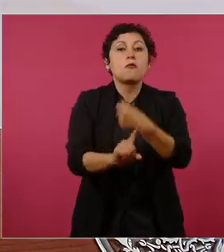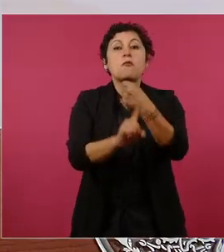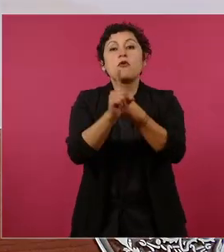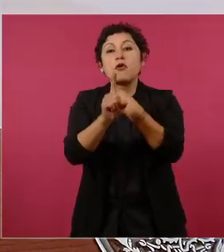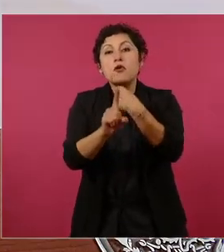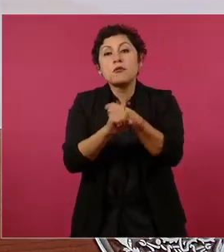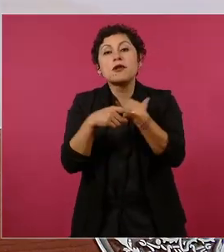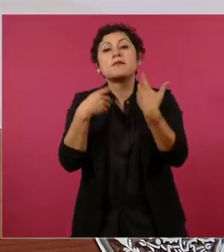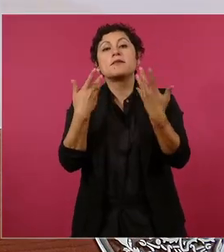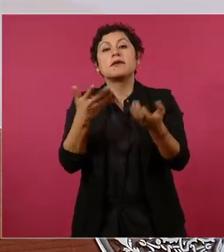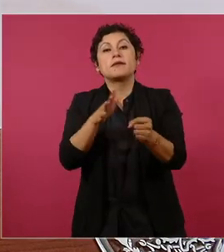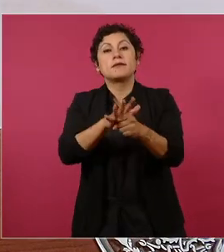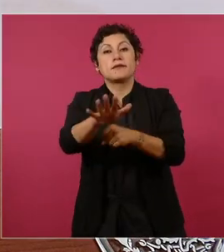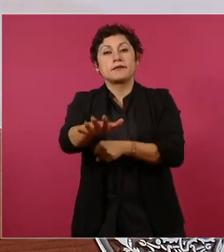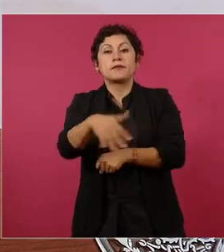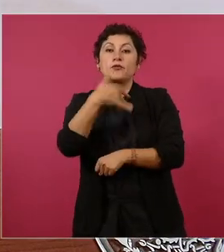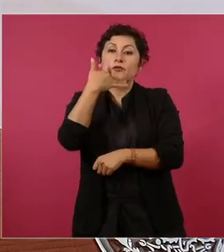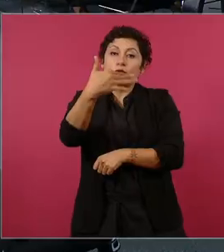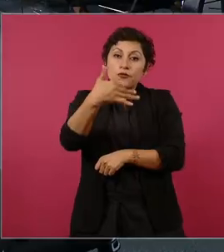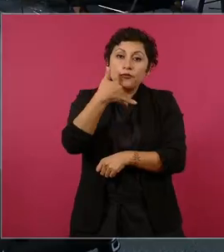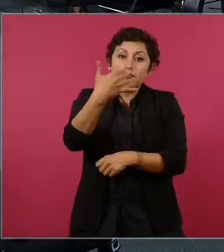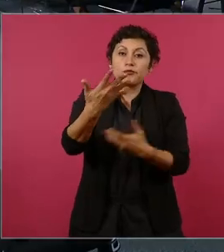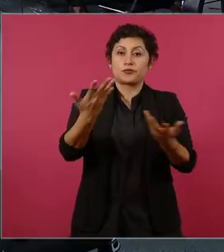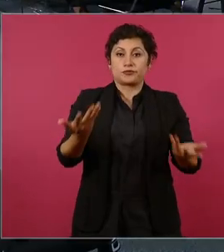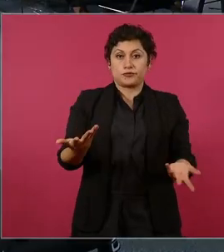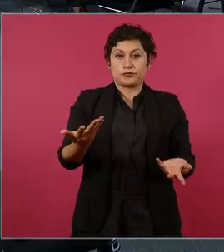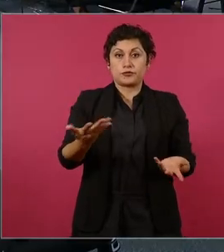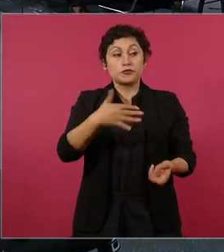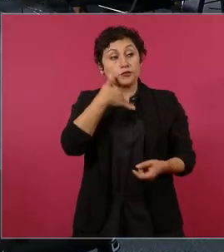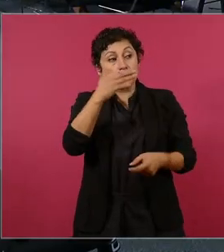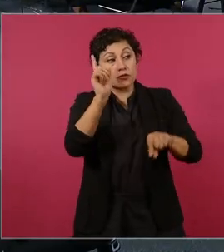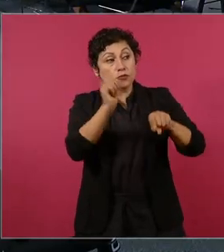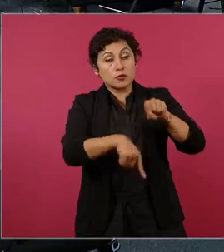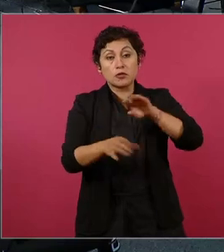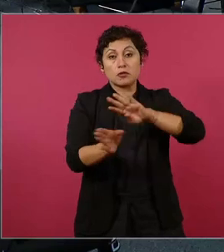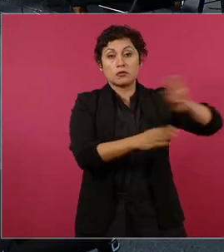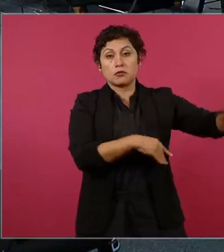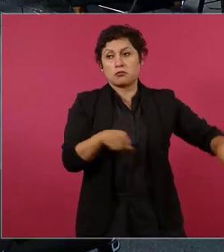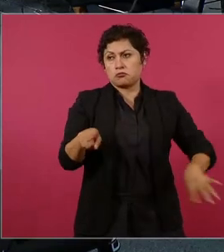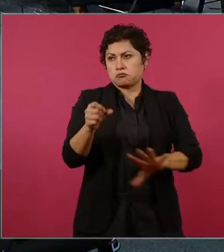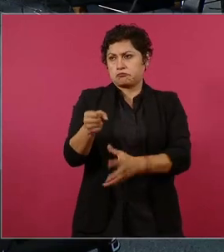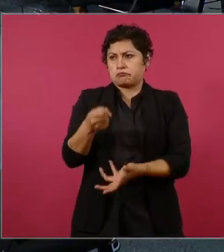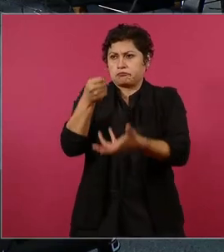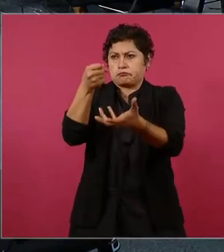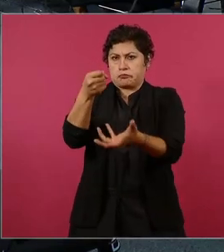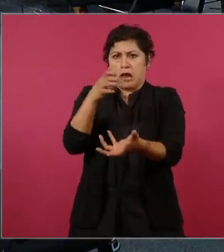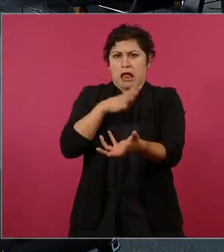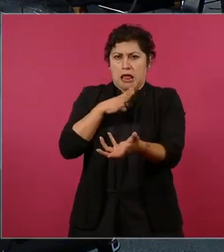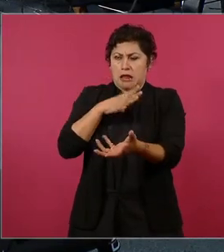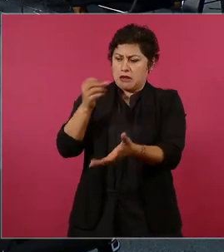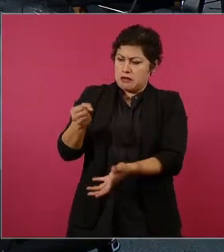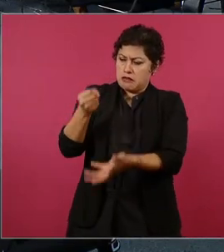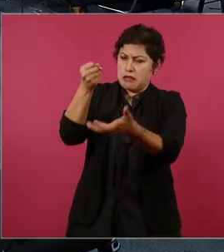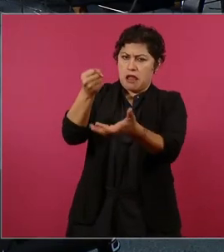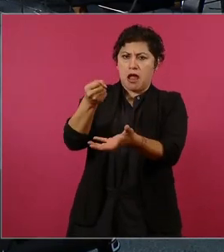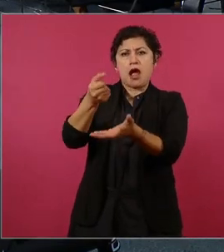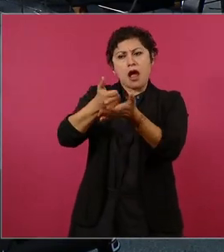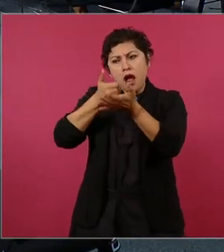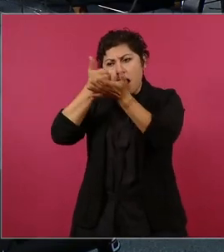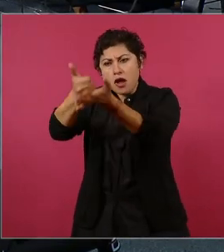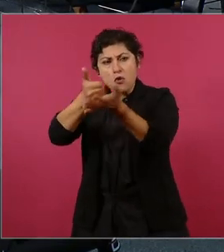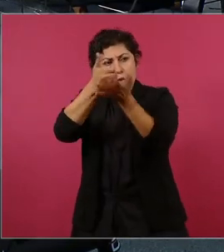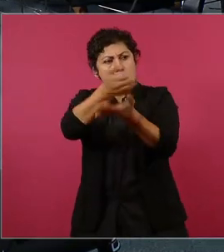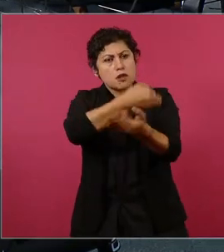Si no hay corrupción, hay presupuesto. Y si hay presupuesto, hay manera de ayudar a la gente,